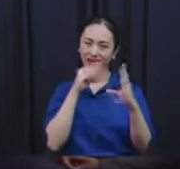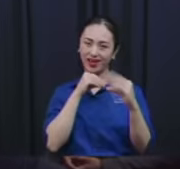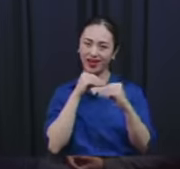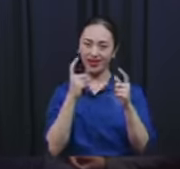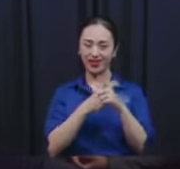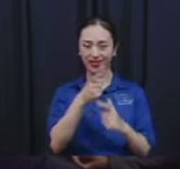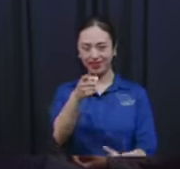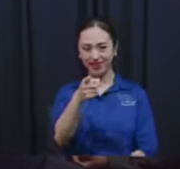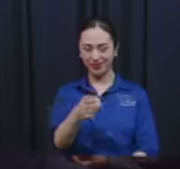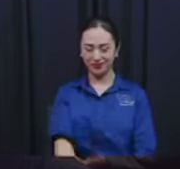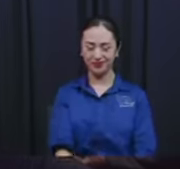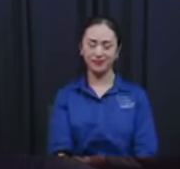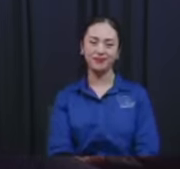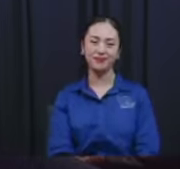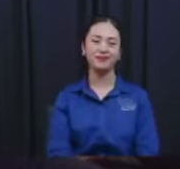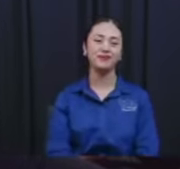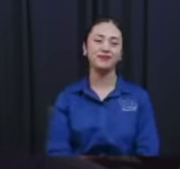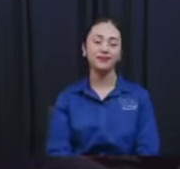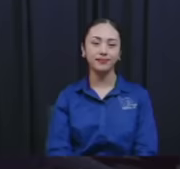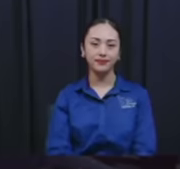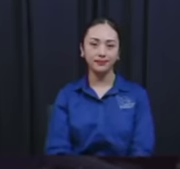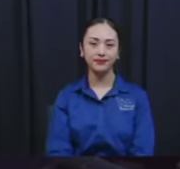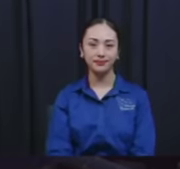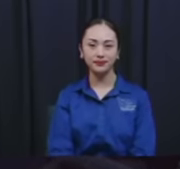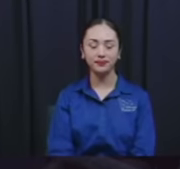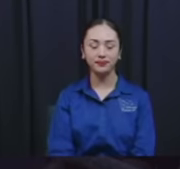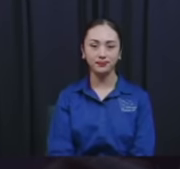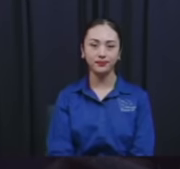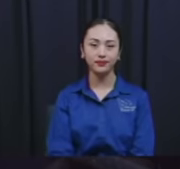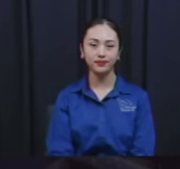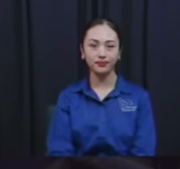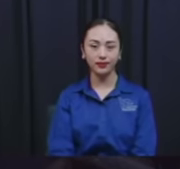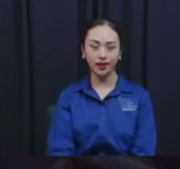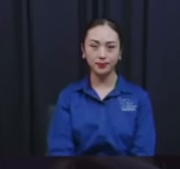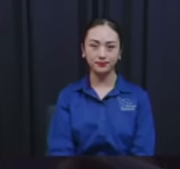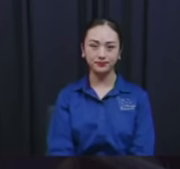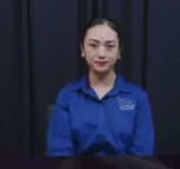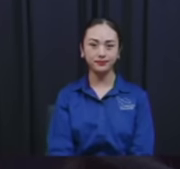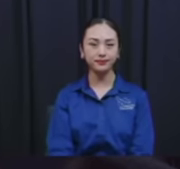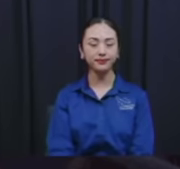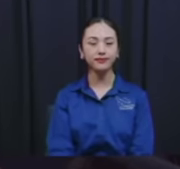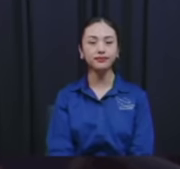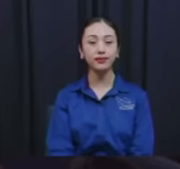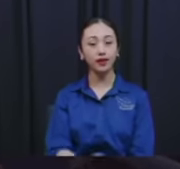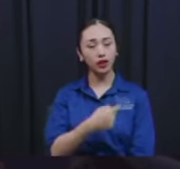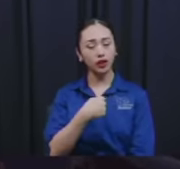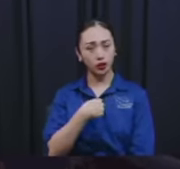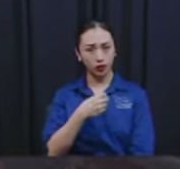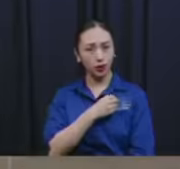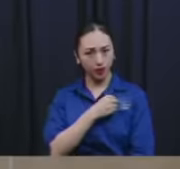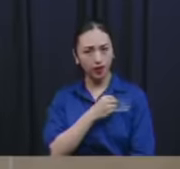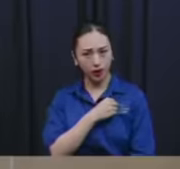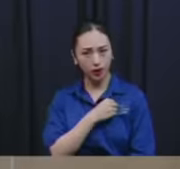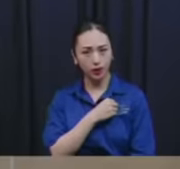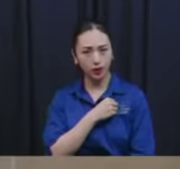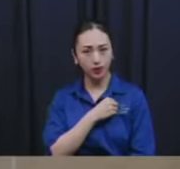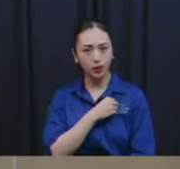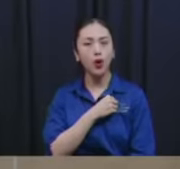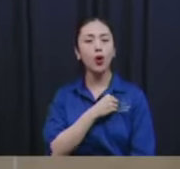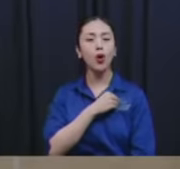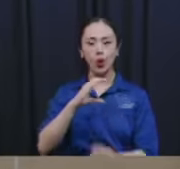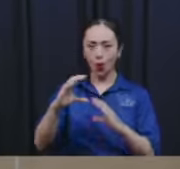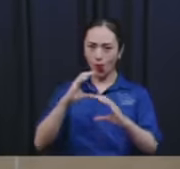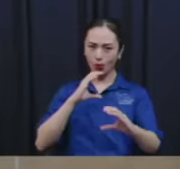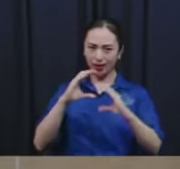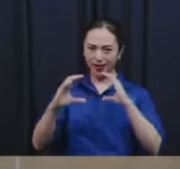si no también así muy como monótona la cosa no Yo quiero tener una buena comunicación con